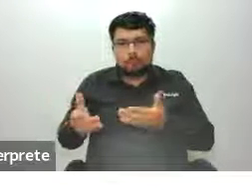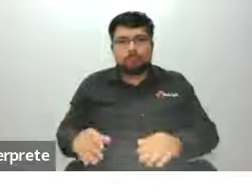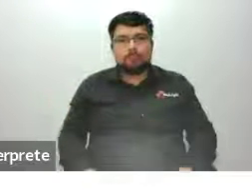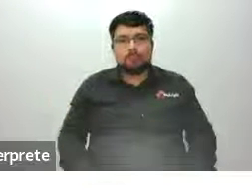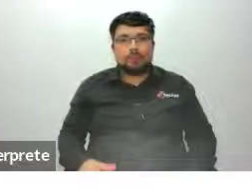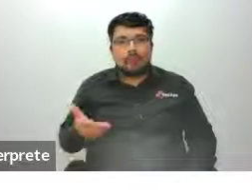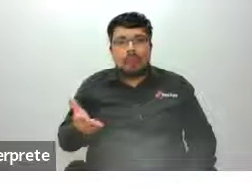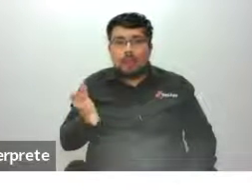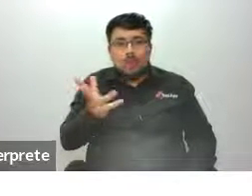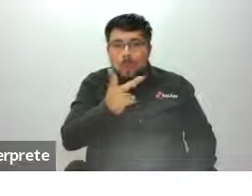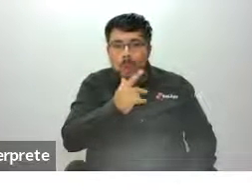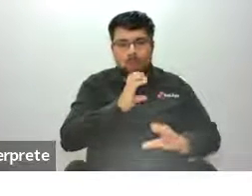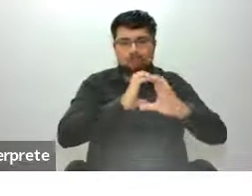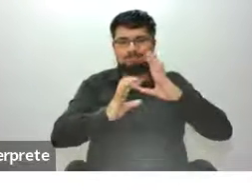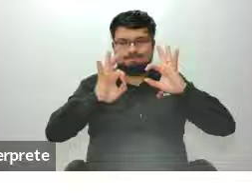Pensándolo,